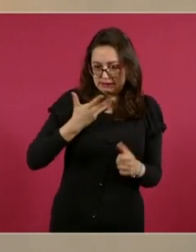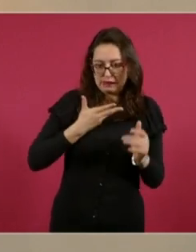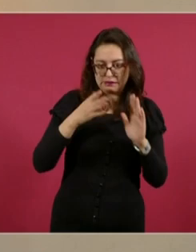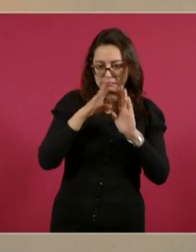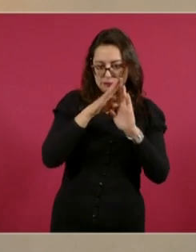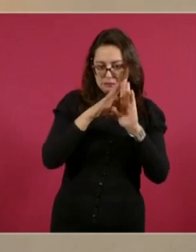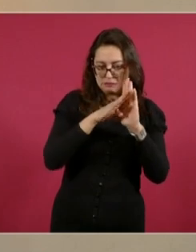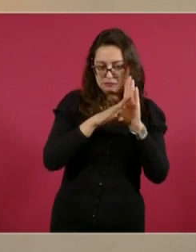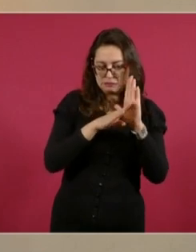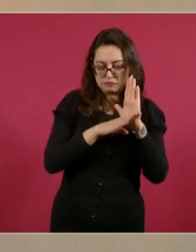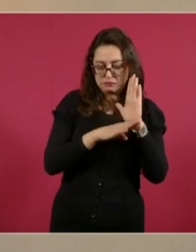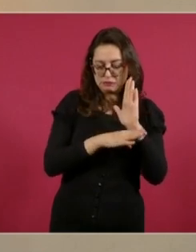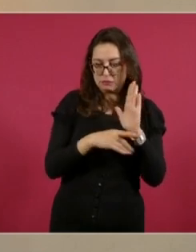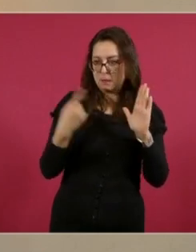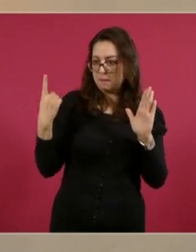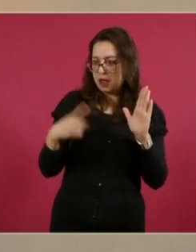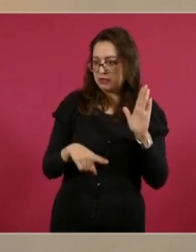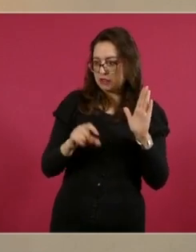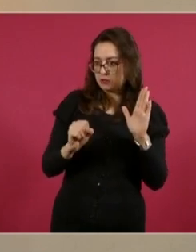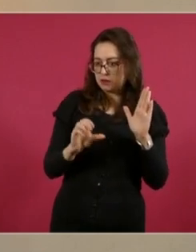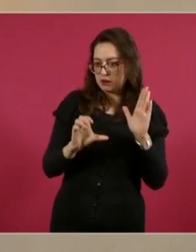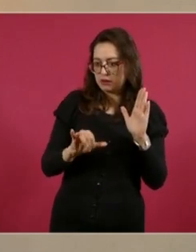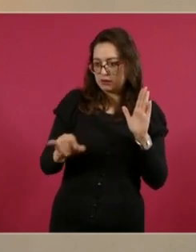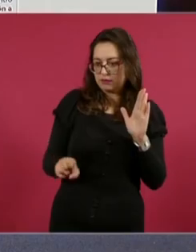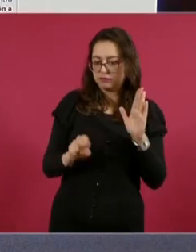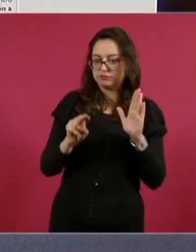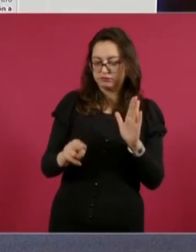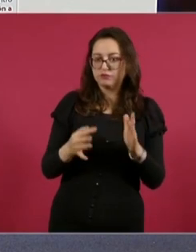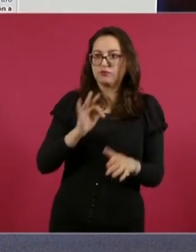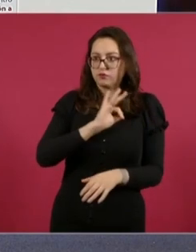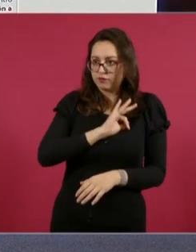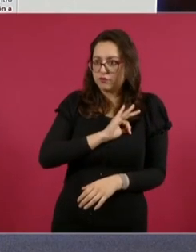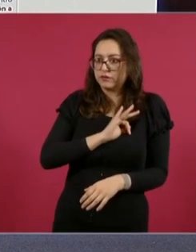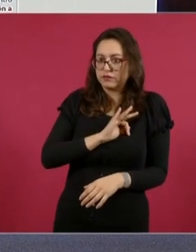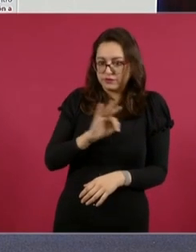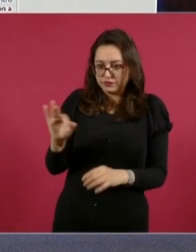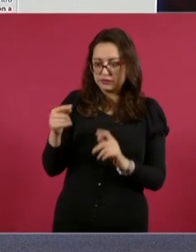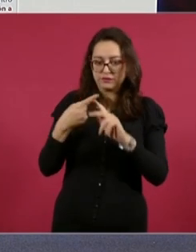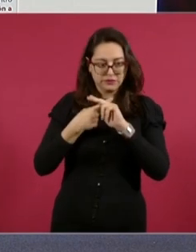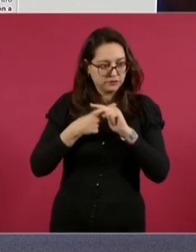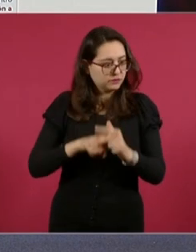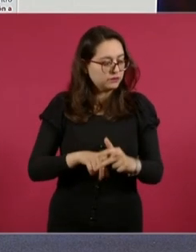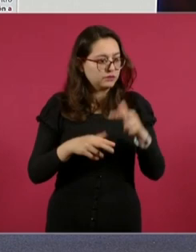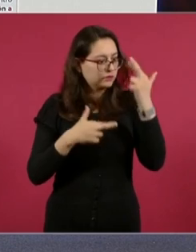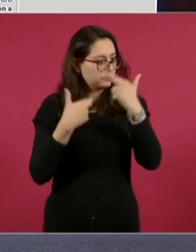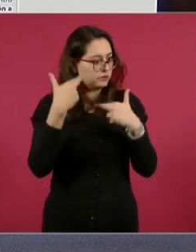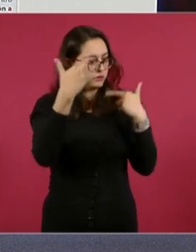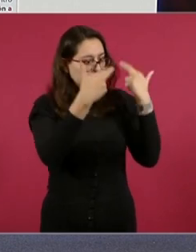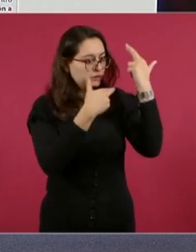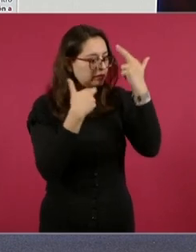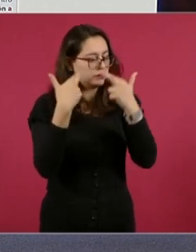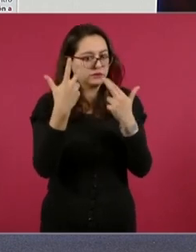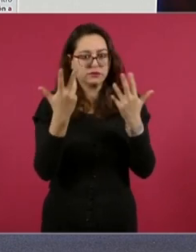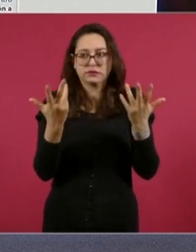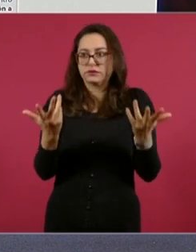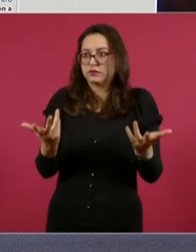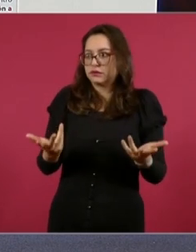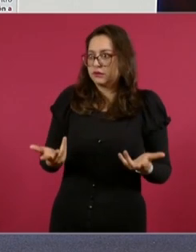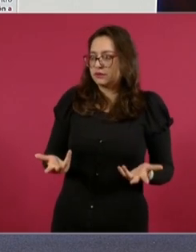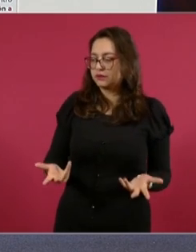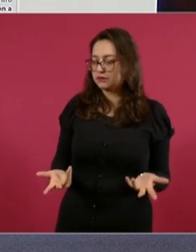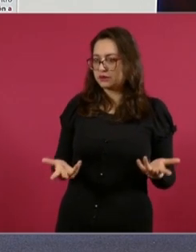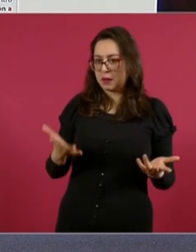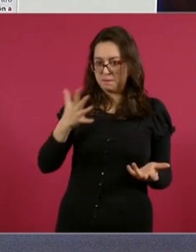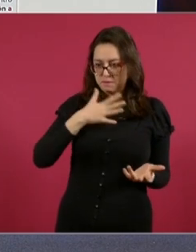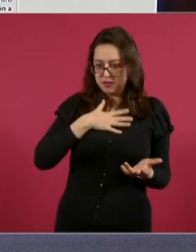164-831 de la Suprema Corte de Justicia, lo que lo facultaba para iniciar la diligencia de cateo en ausencia de respuesta